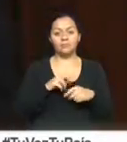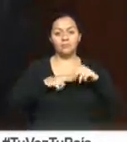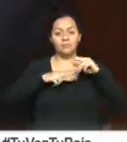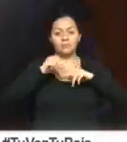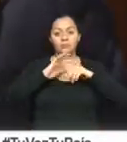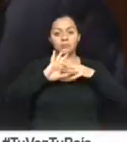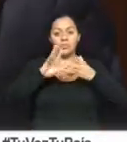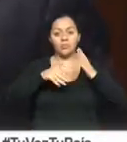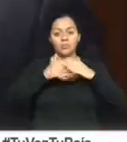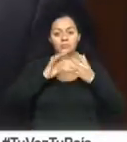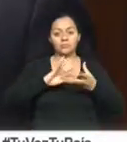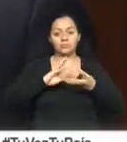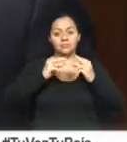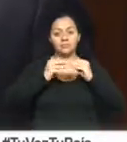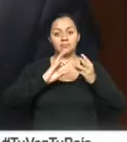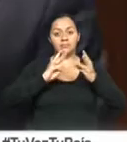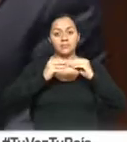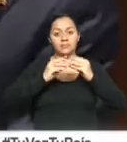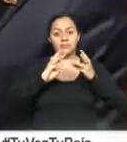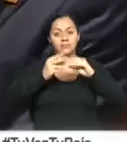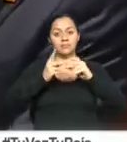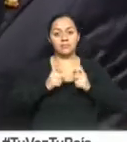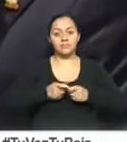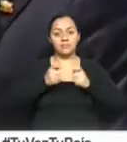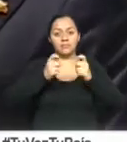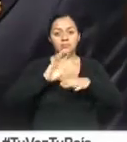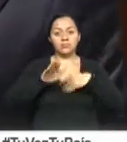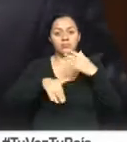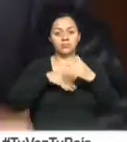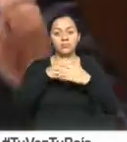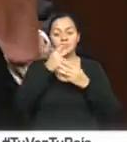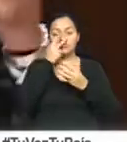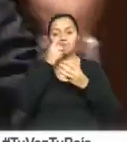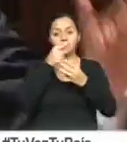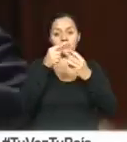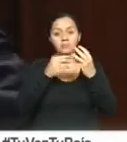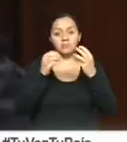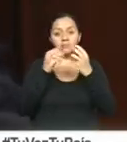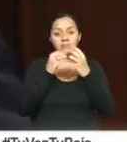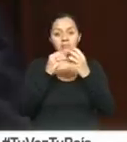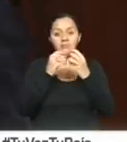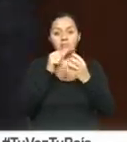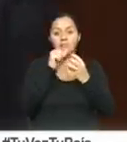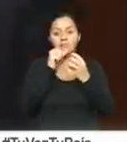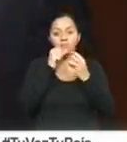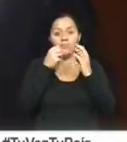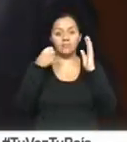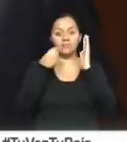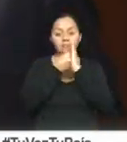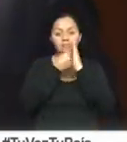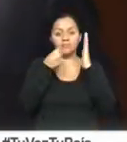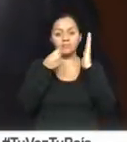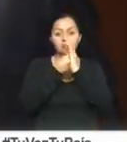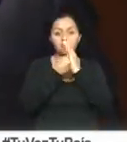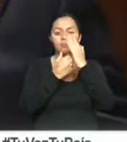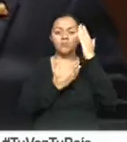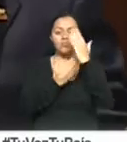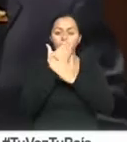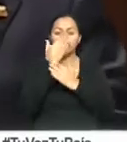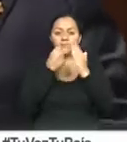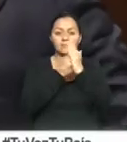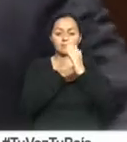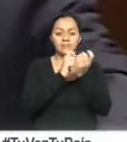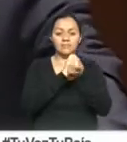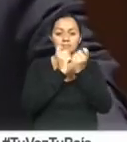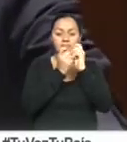reparación, la entrega, los rodetes son unas partes donde golpea el agua, nuevas, la reparación